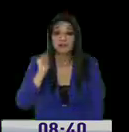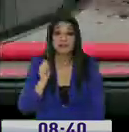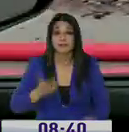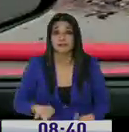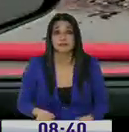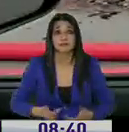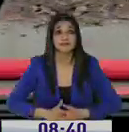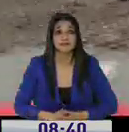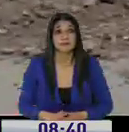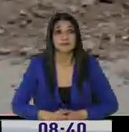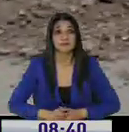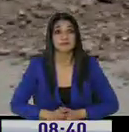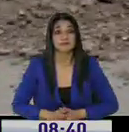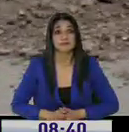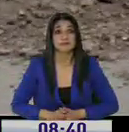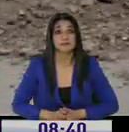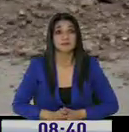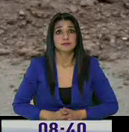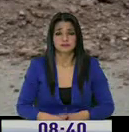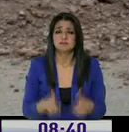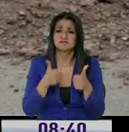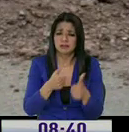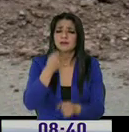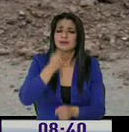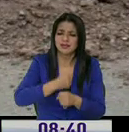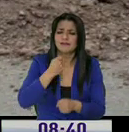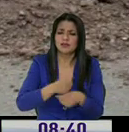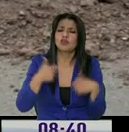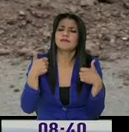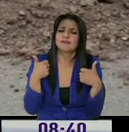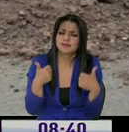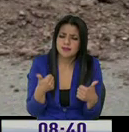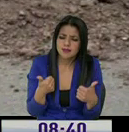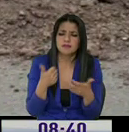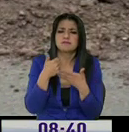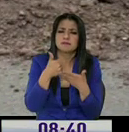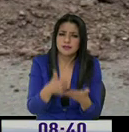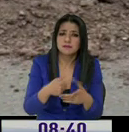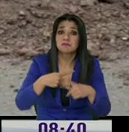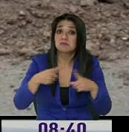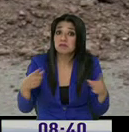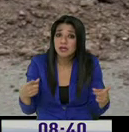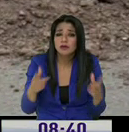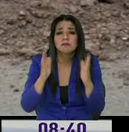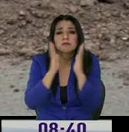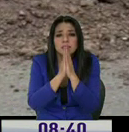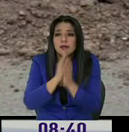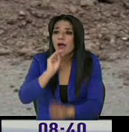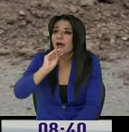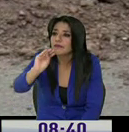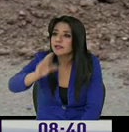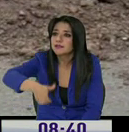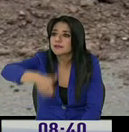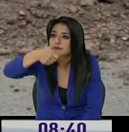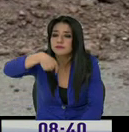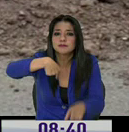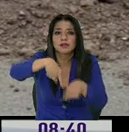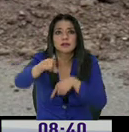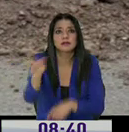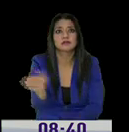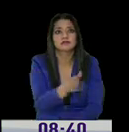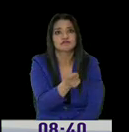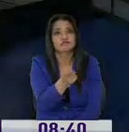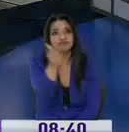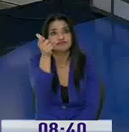Desde ayer esto está así. Vean, está bien que se trabaje, es el beneficio de la ciudad. Pero no sean malos, den avisando. Quítenme de pantalla,